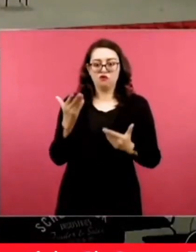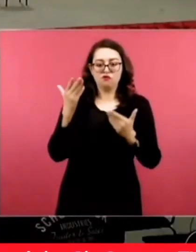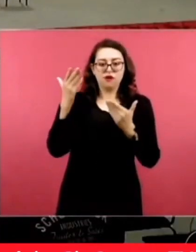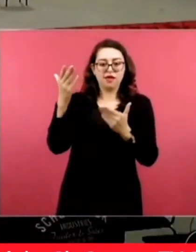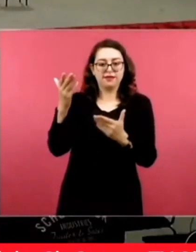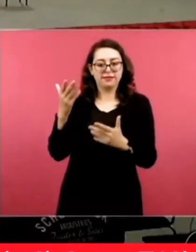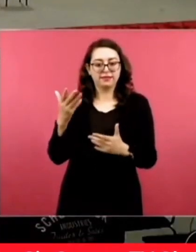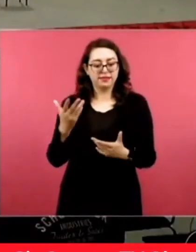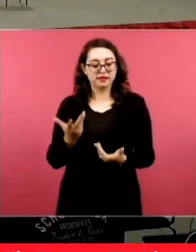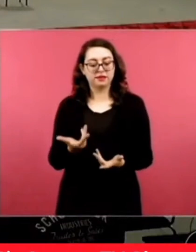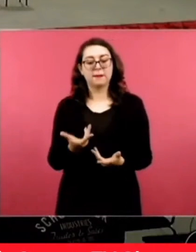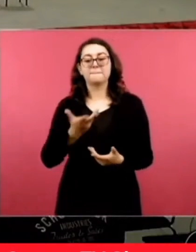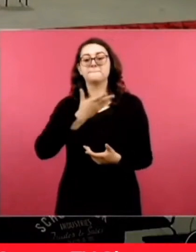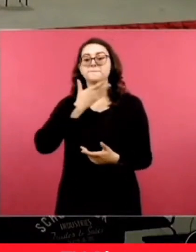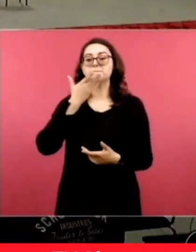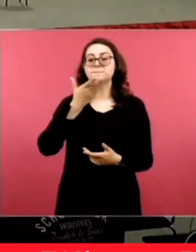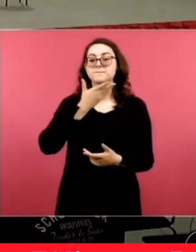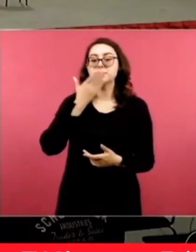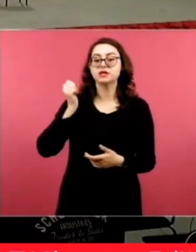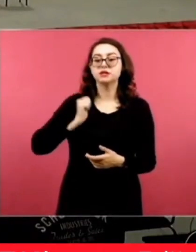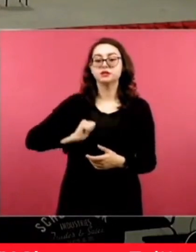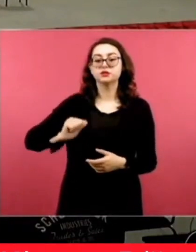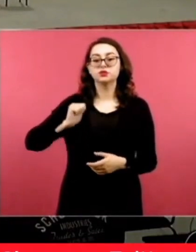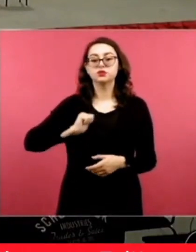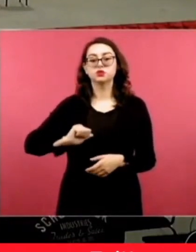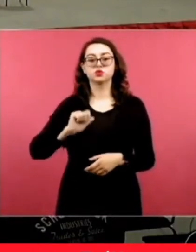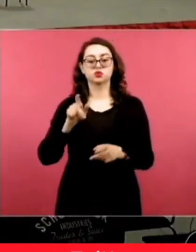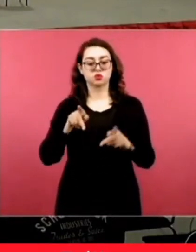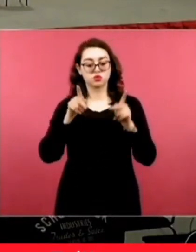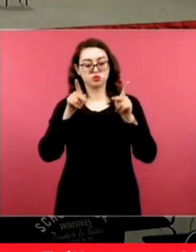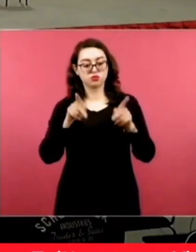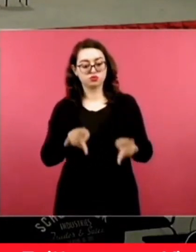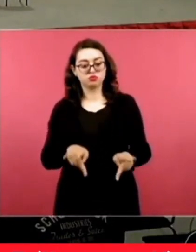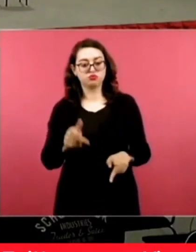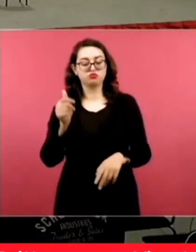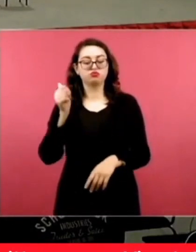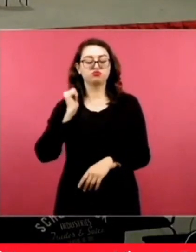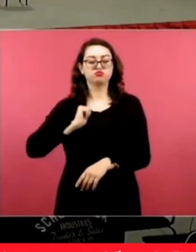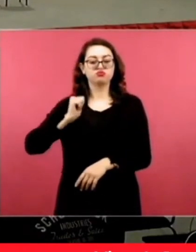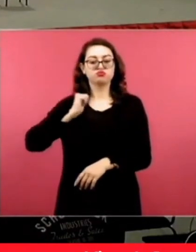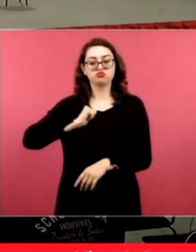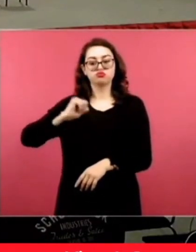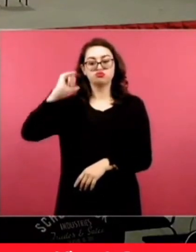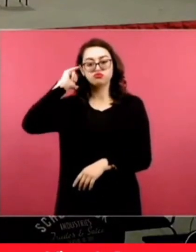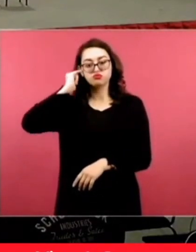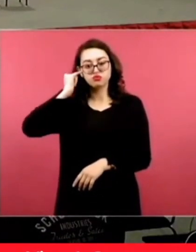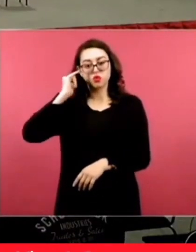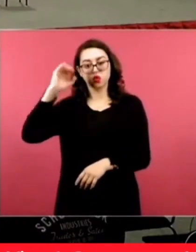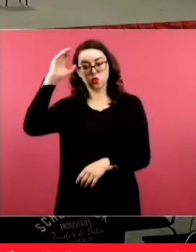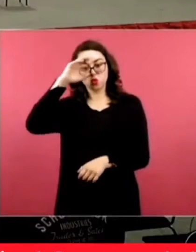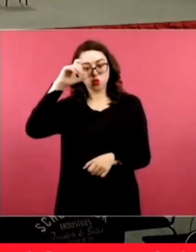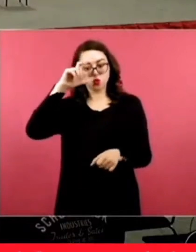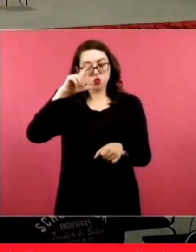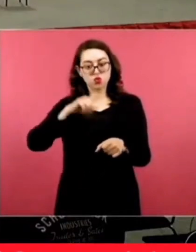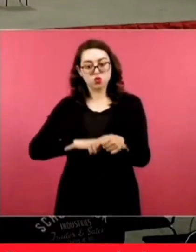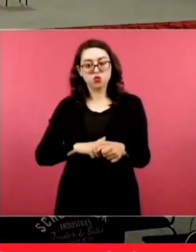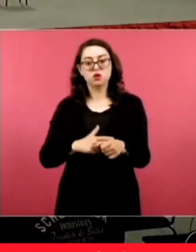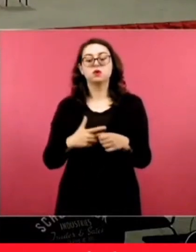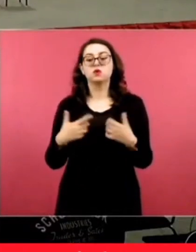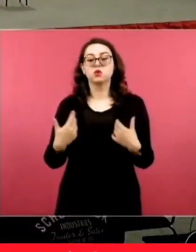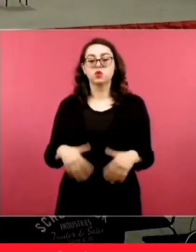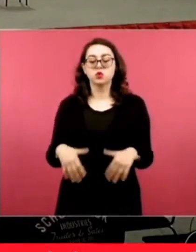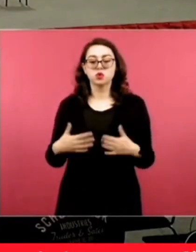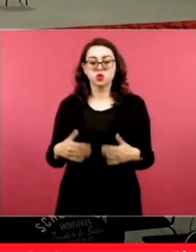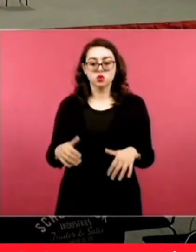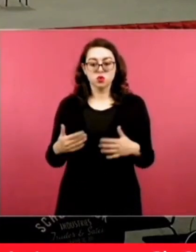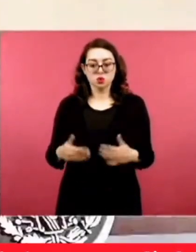forman parte de las costumbres funerarias de los pueblos, las culturas que